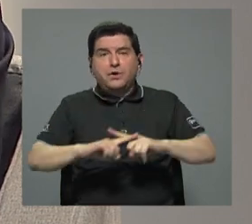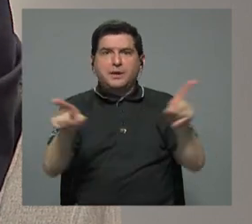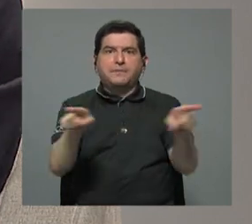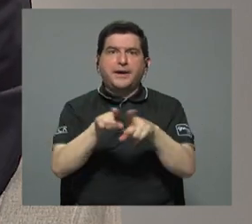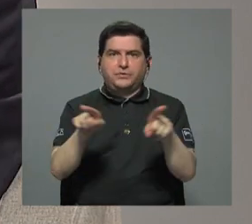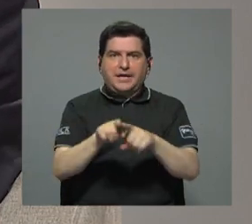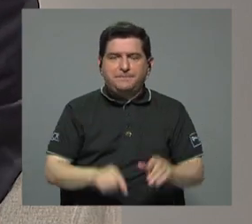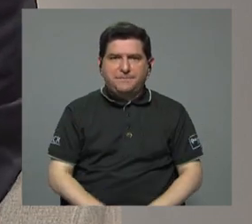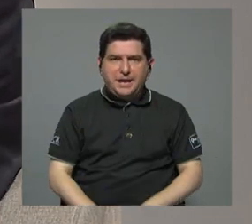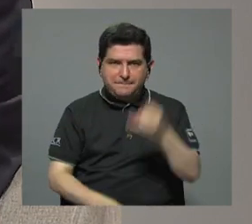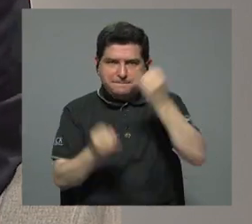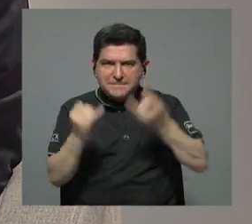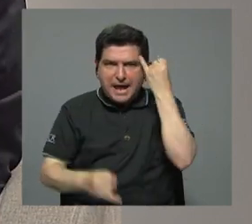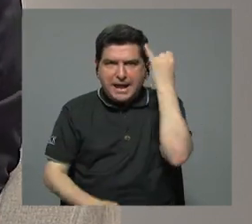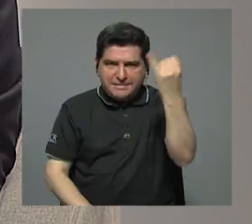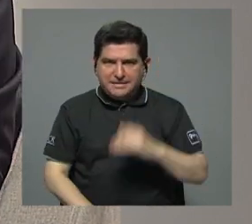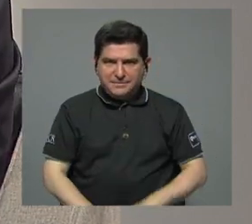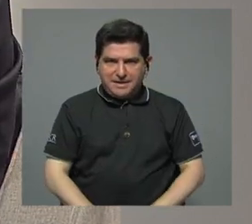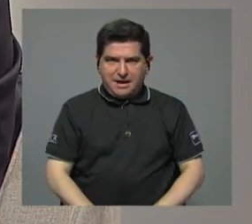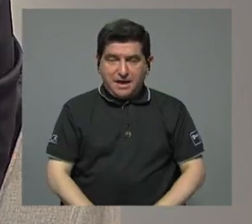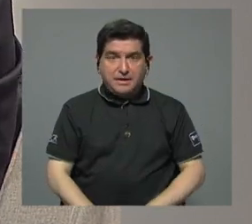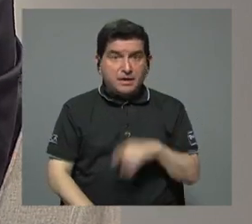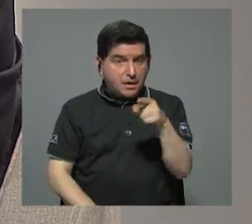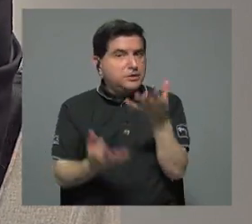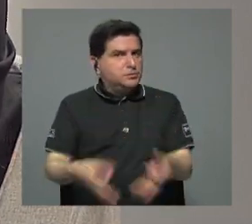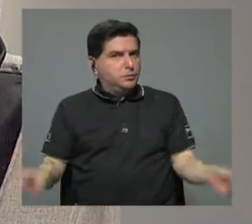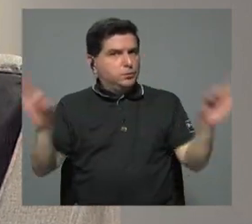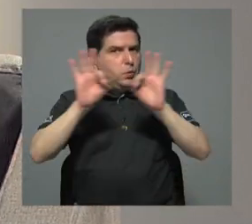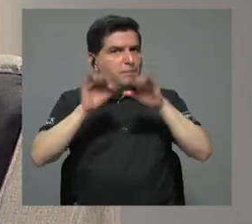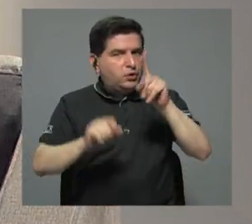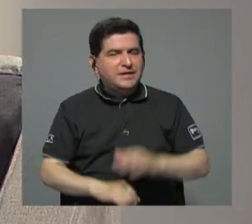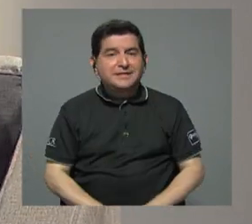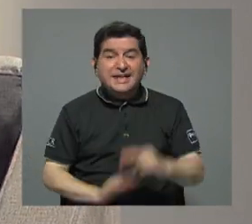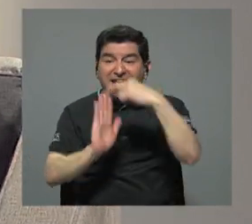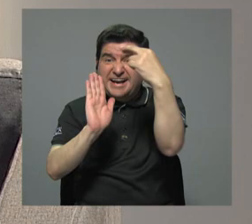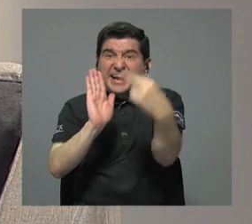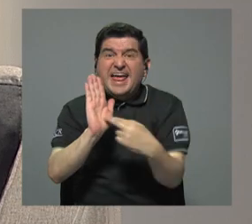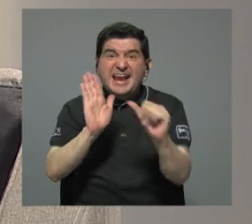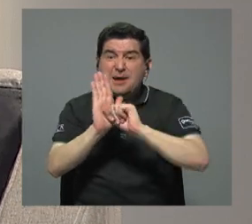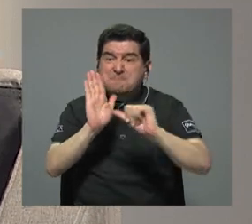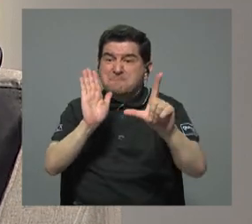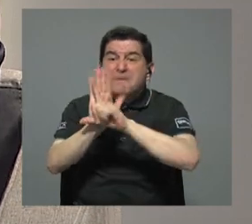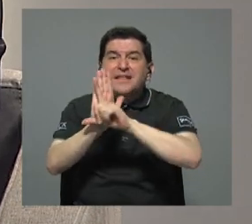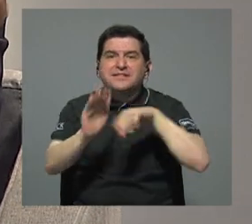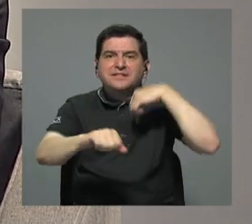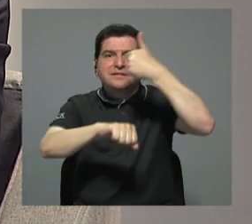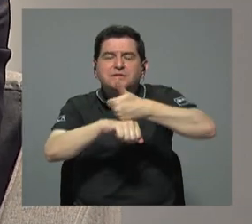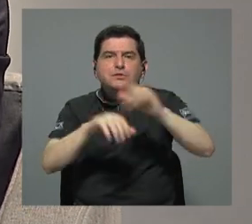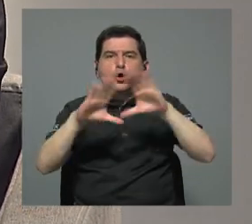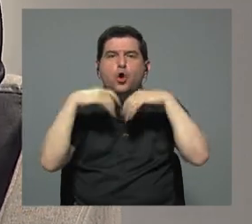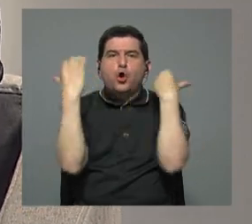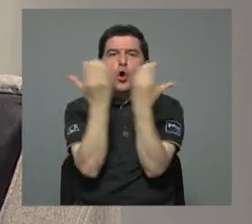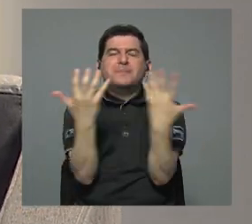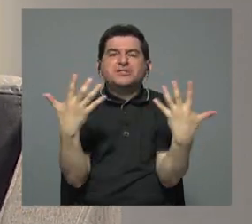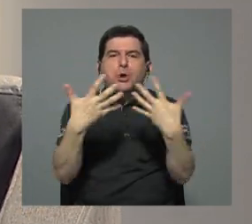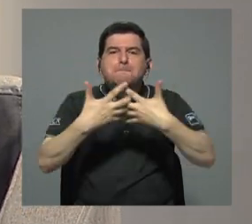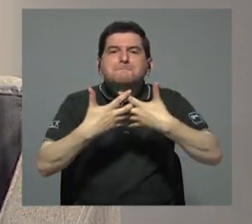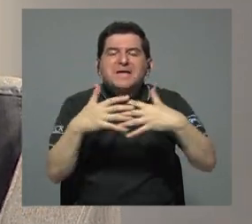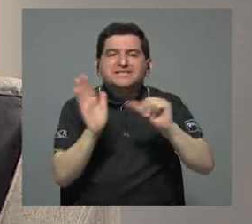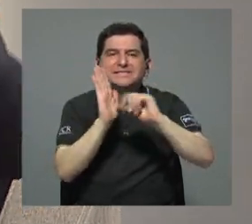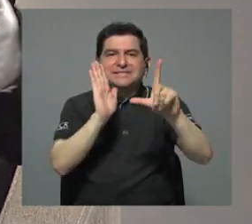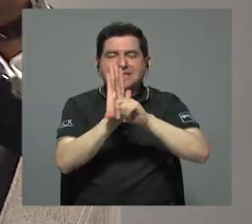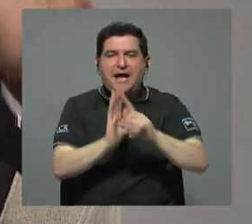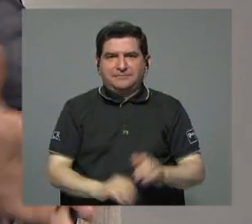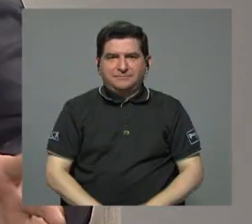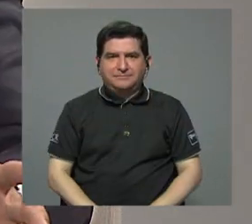además nada más para cerrar la idea y esto es muy esto es muy importante el reglamento legislativo establece las comisiones mixtas legislativas